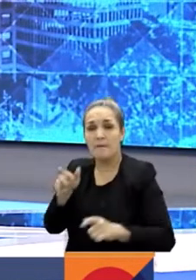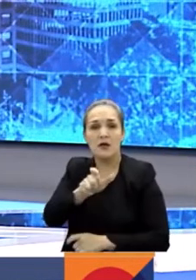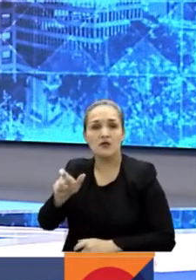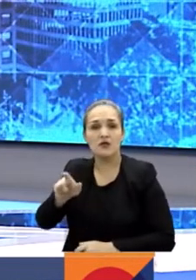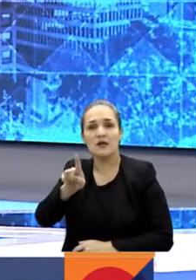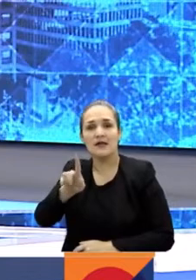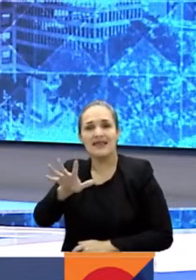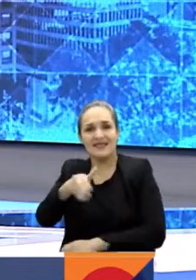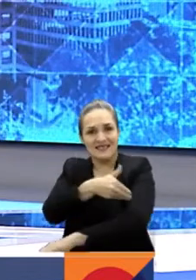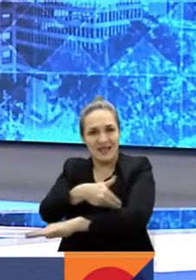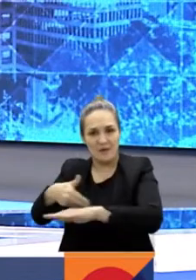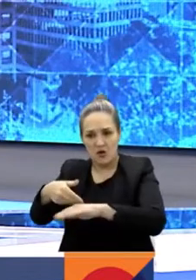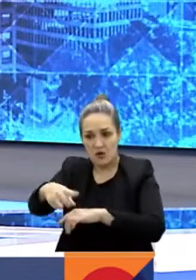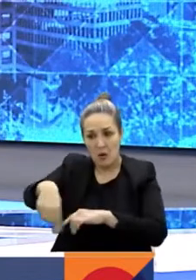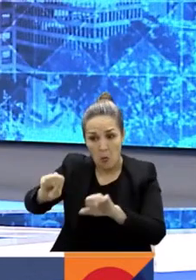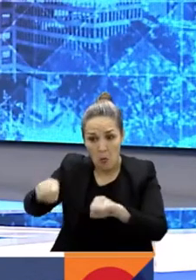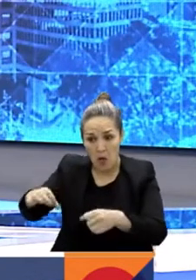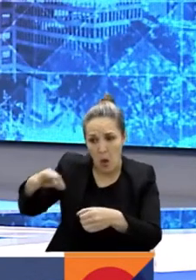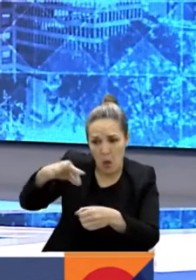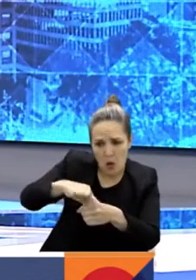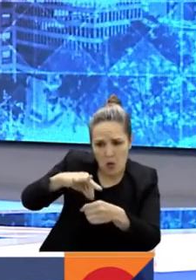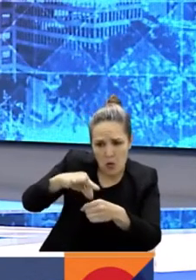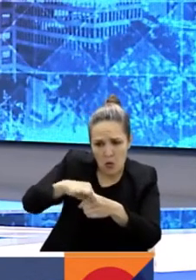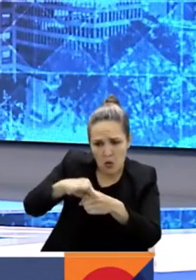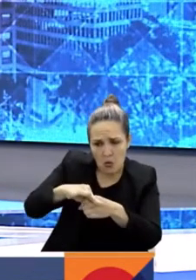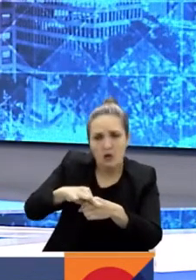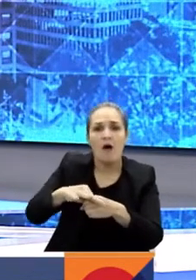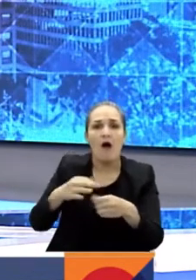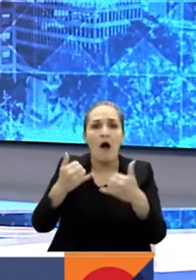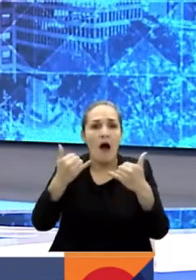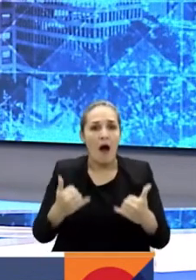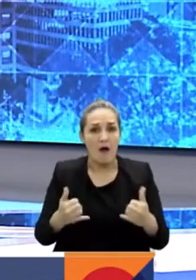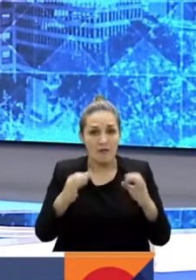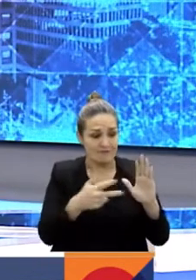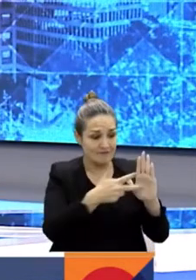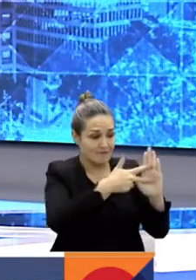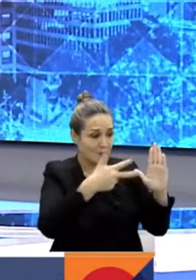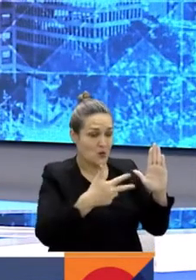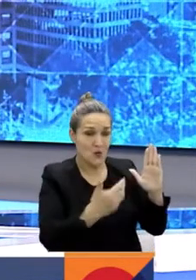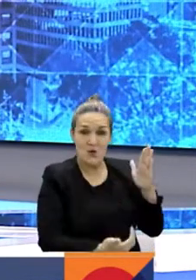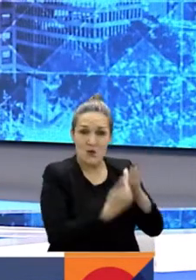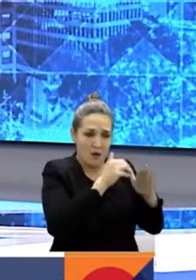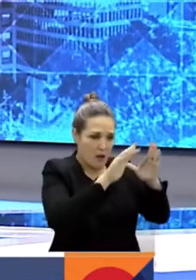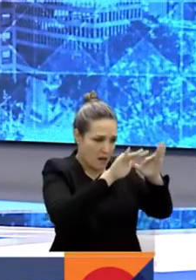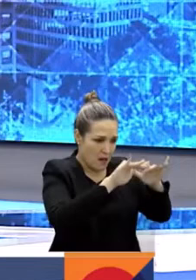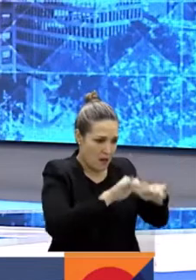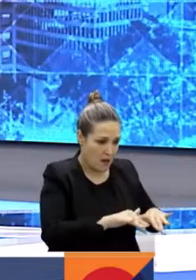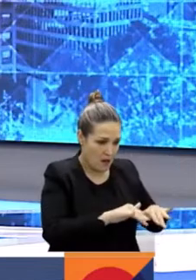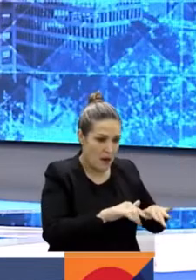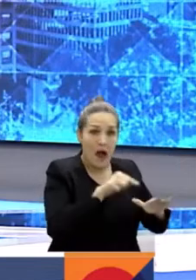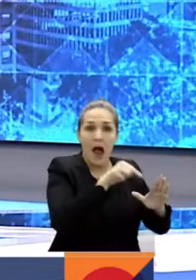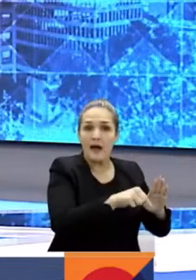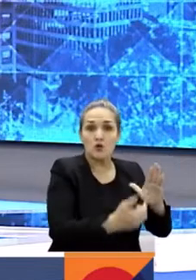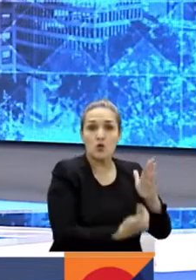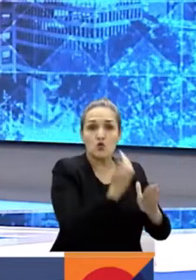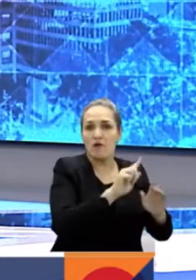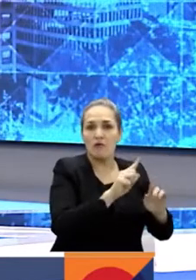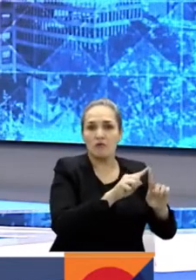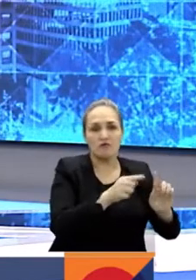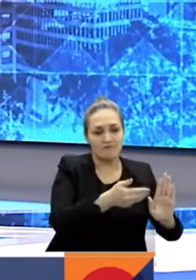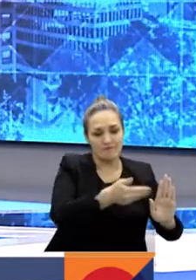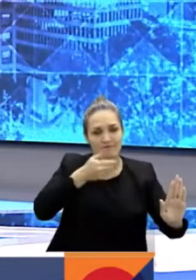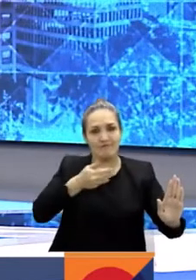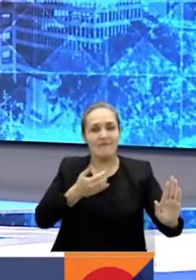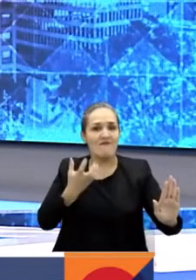votar por una nueva constitución. Esto significa que el texto creado en la dictadura de Augusto Pinochet se mantiene.